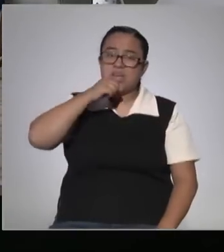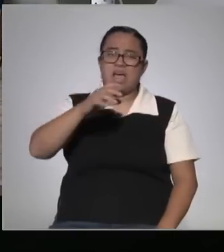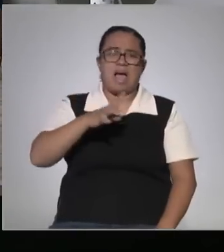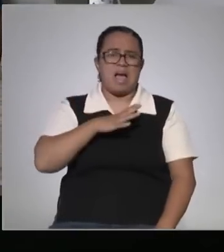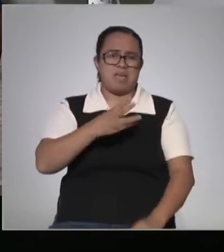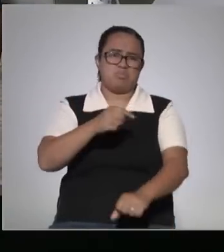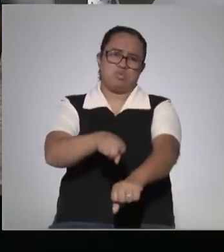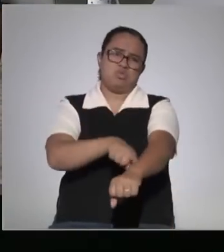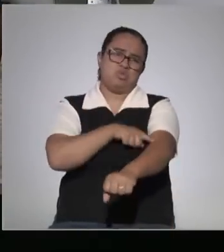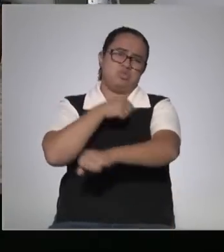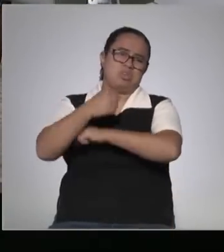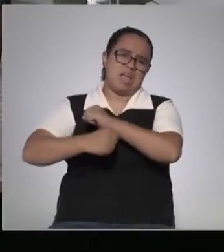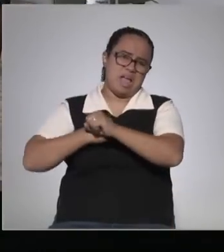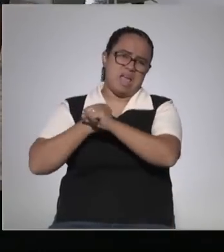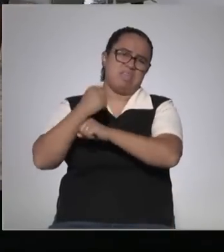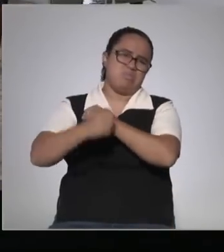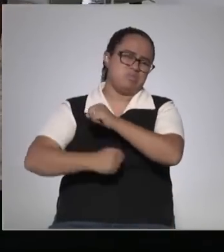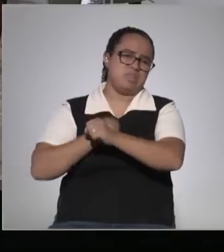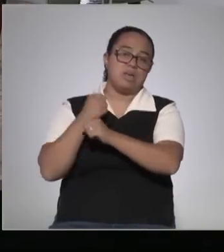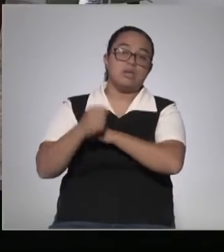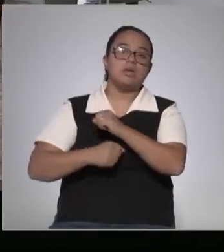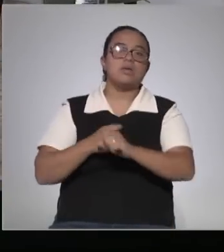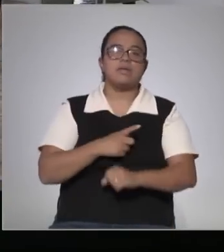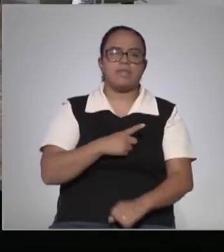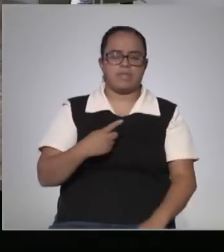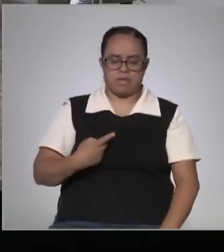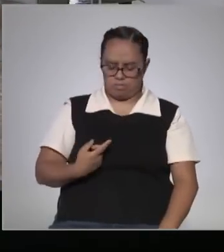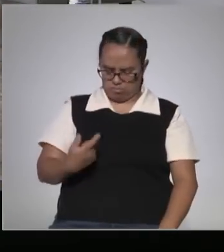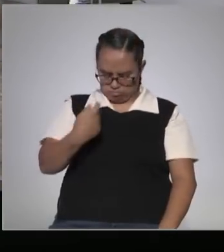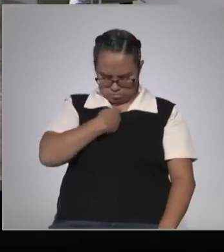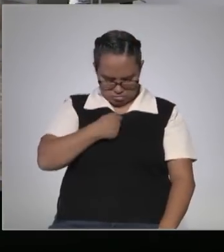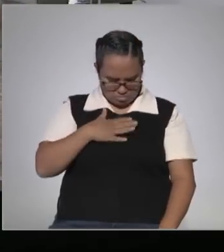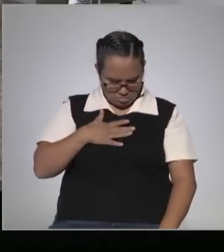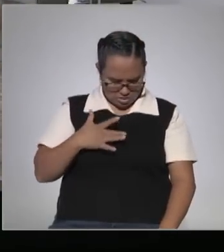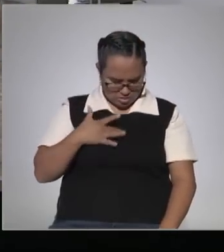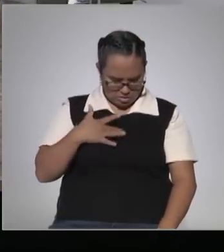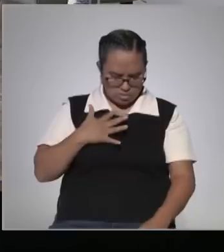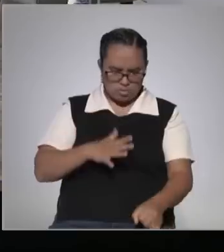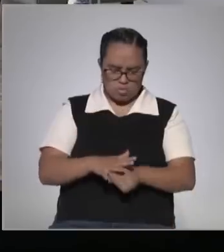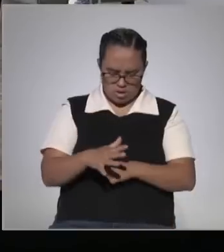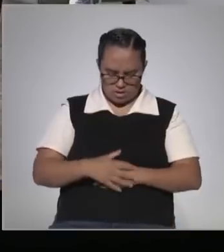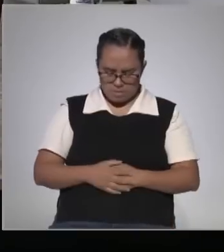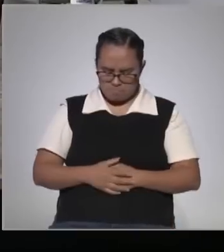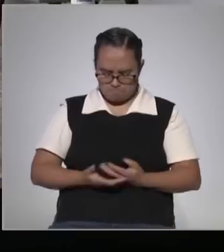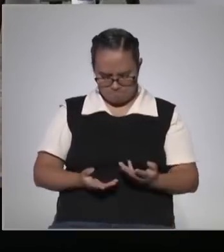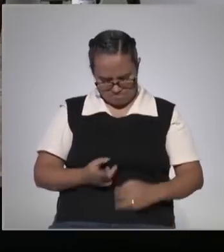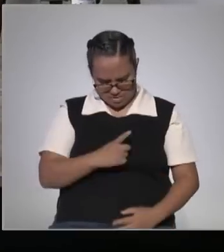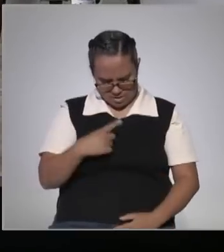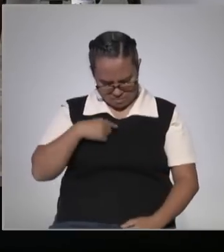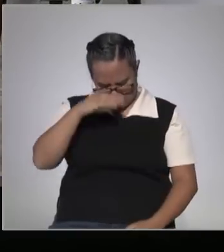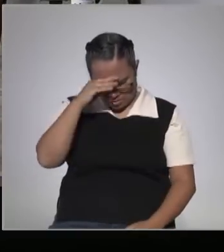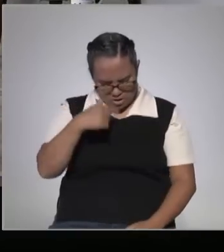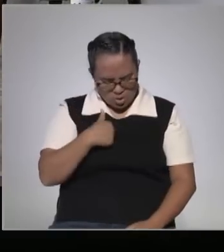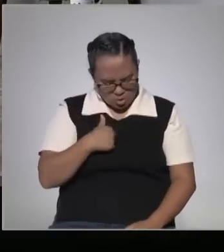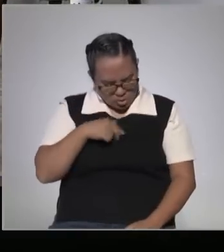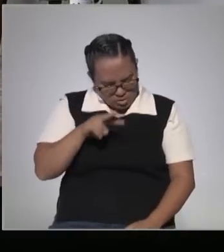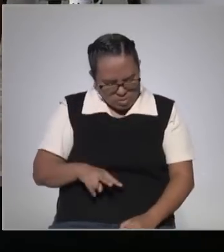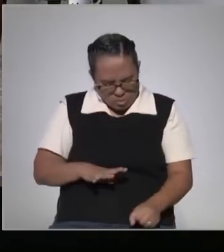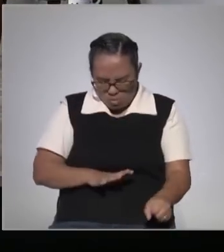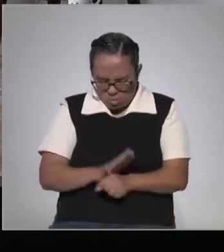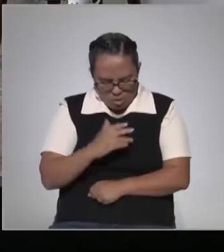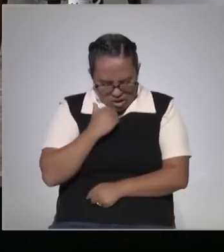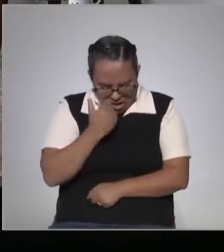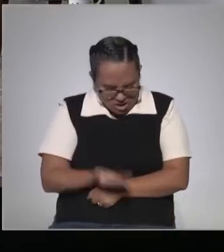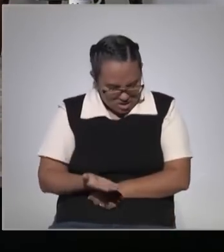esa reconstrucción identitaria. Y en esa reconstrucción identitaria es decir, ¿y ahora yo qué quiero? Porque estamos hablando, quiero hacer